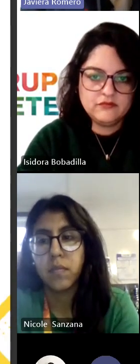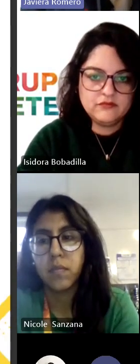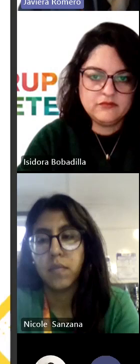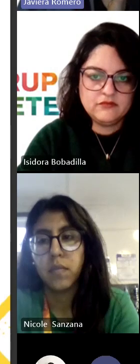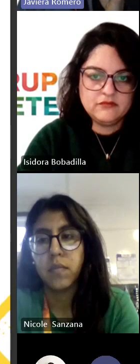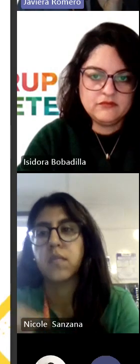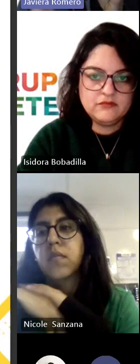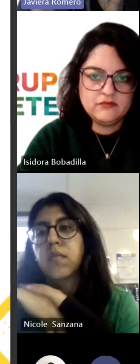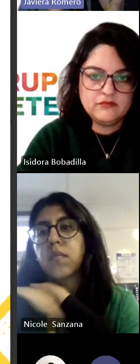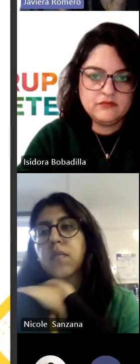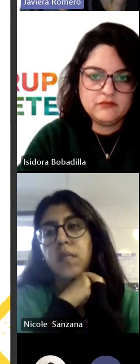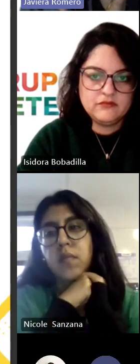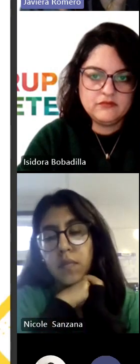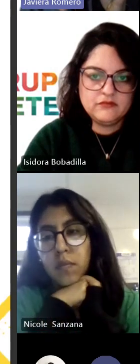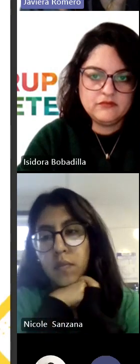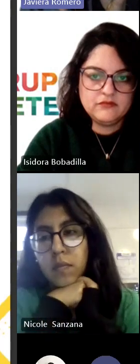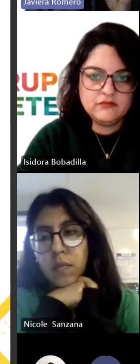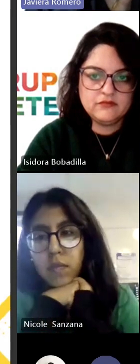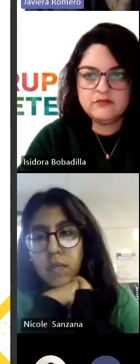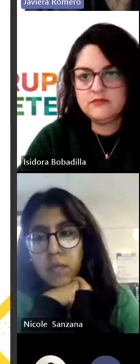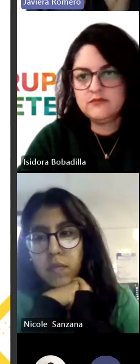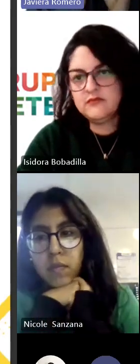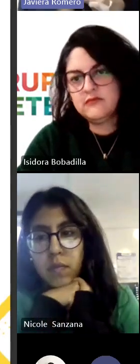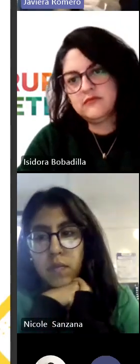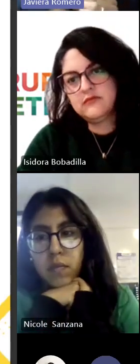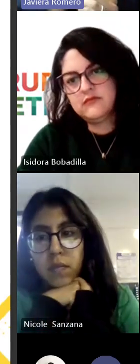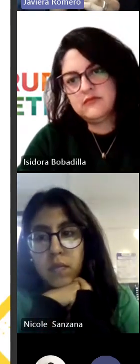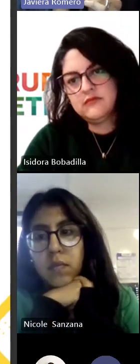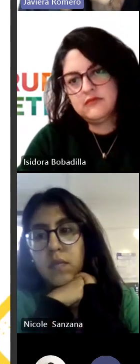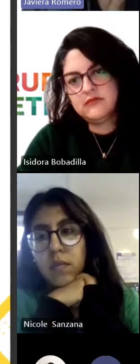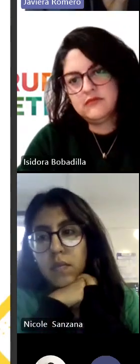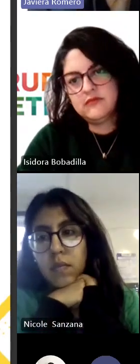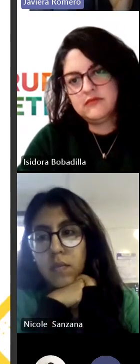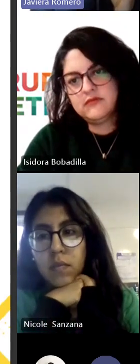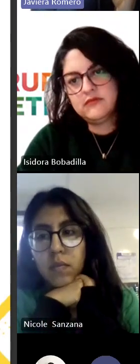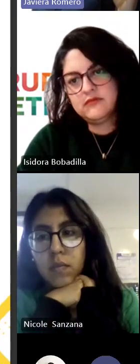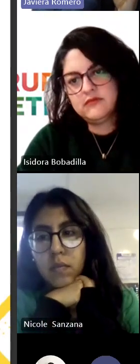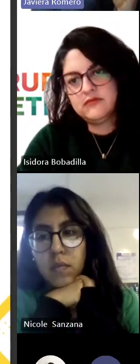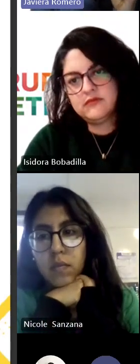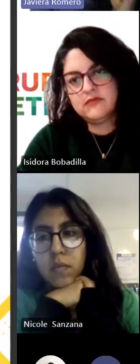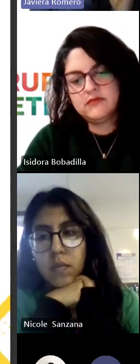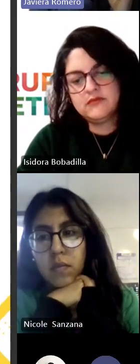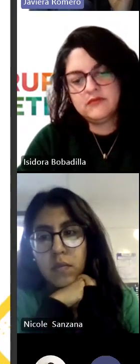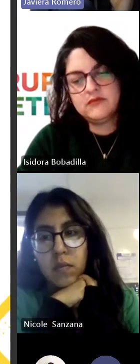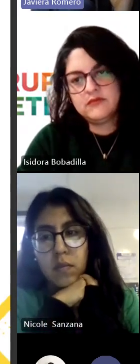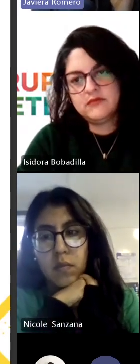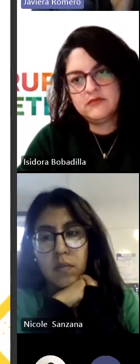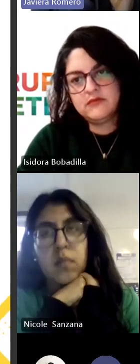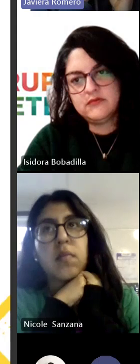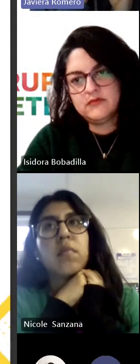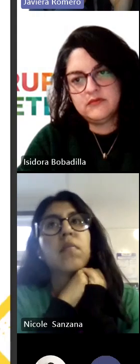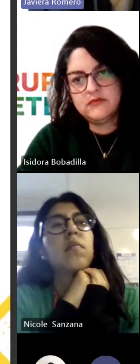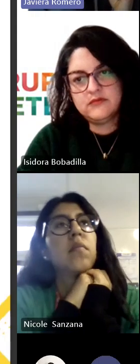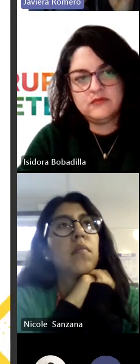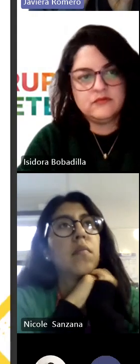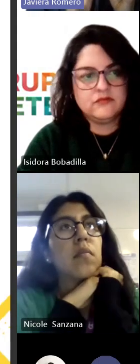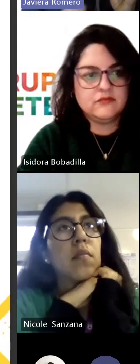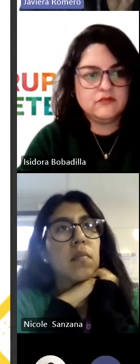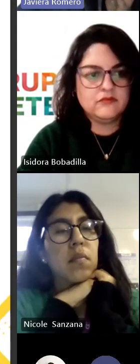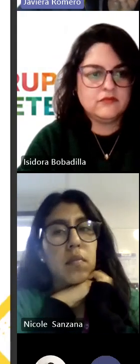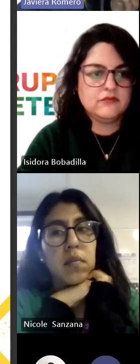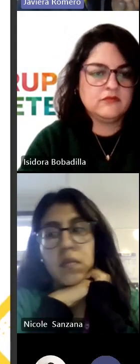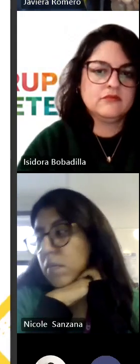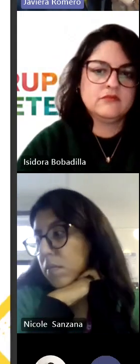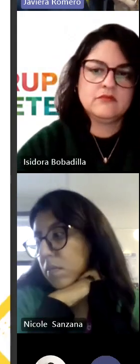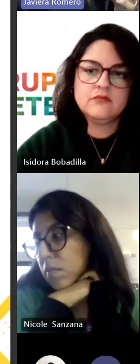factores protectores que tienen que ver con el nivel individual, la persona, ¿cierto? El adolescente, el joven o el niño o la